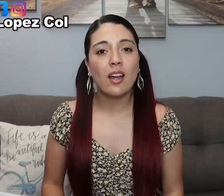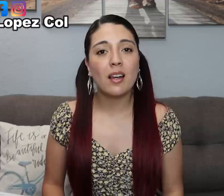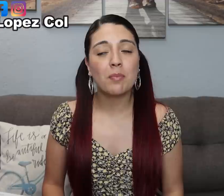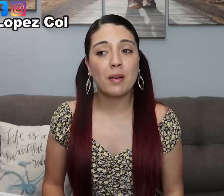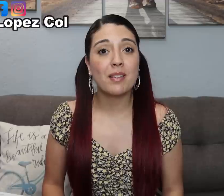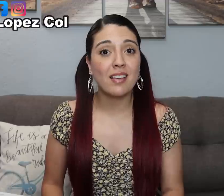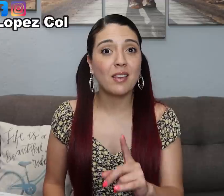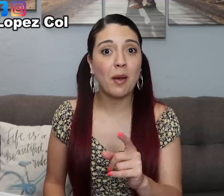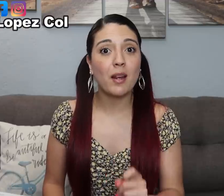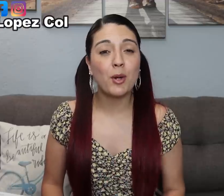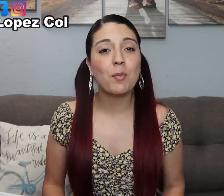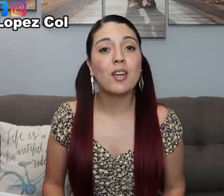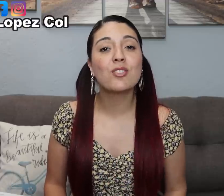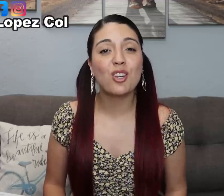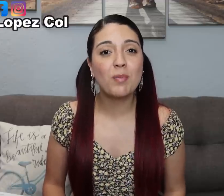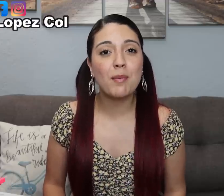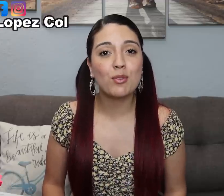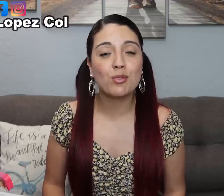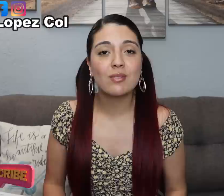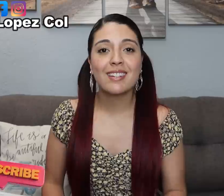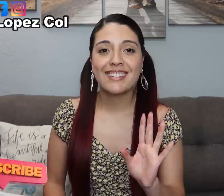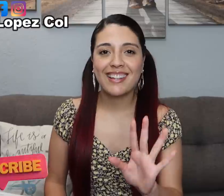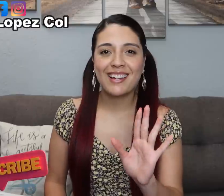diciendo al presidente Biden, bueno, mijo,